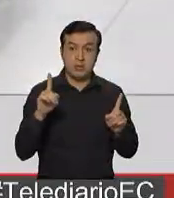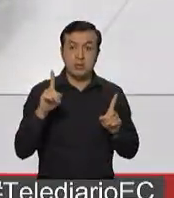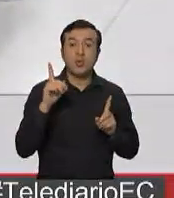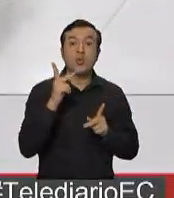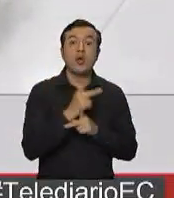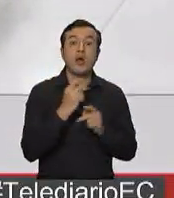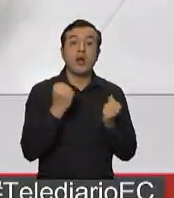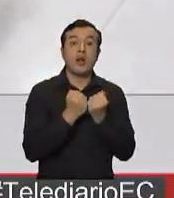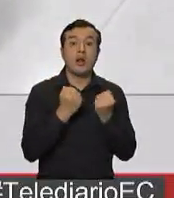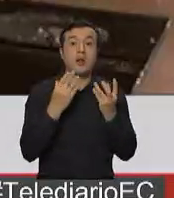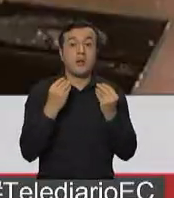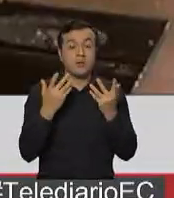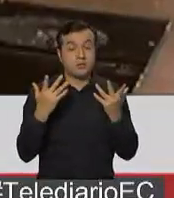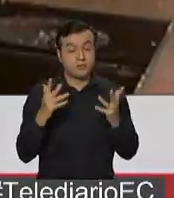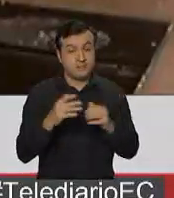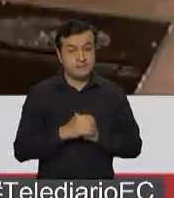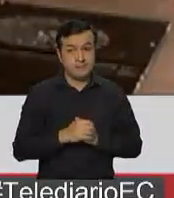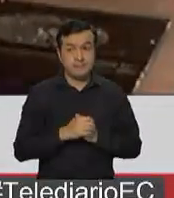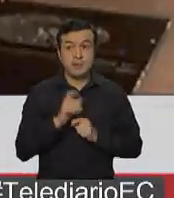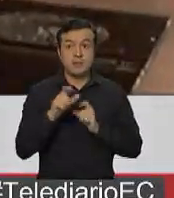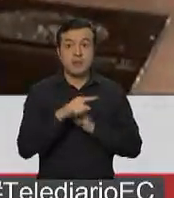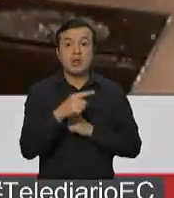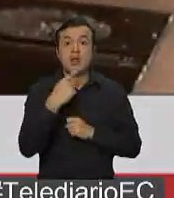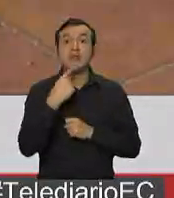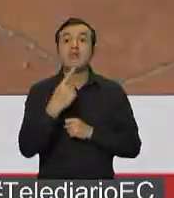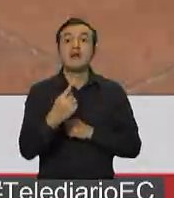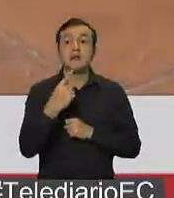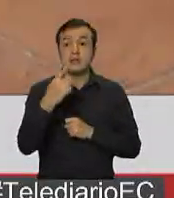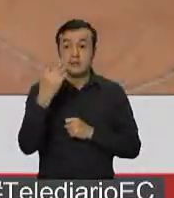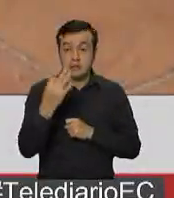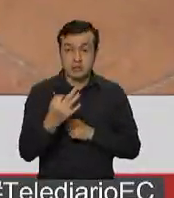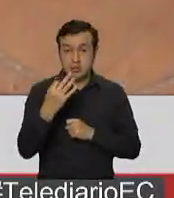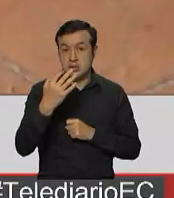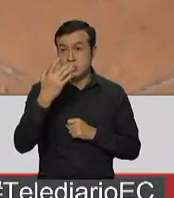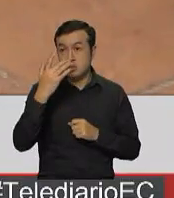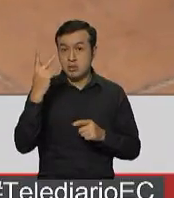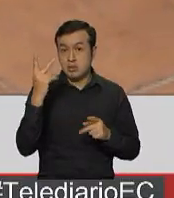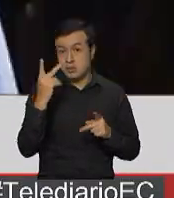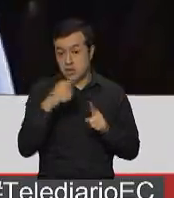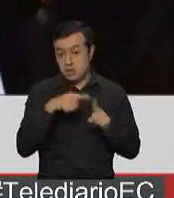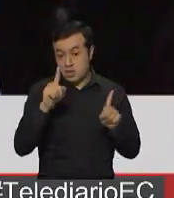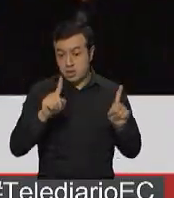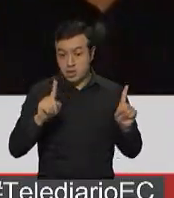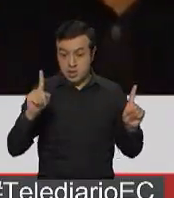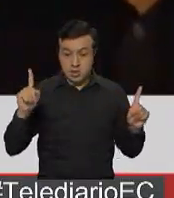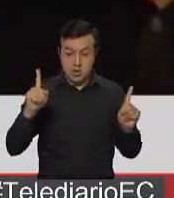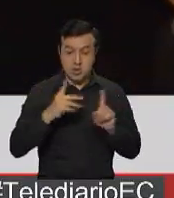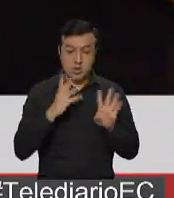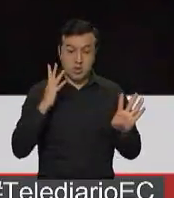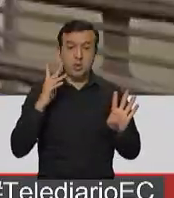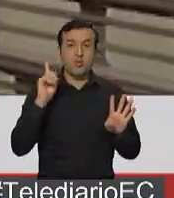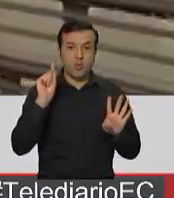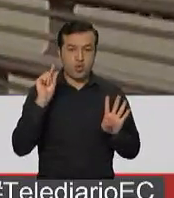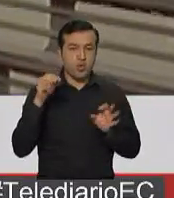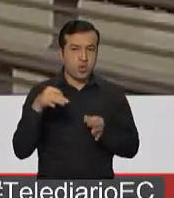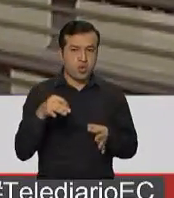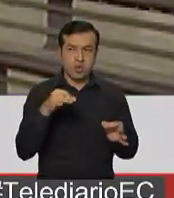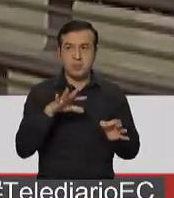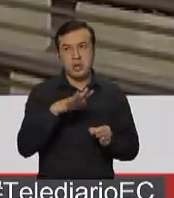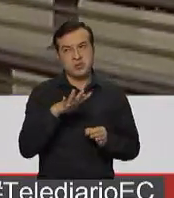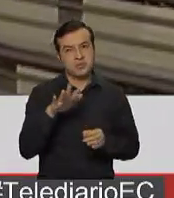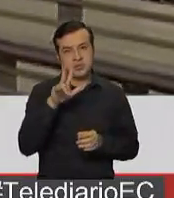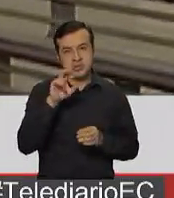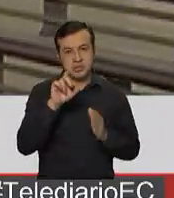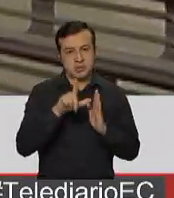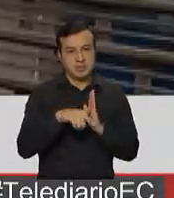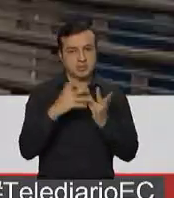evitar aglomeraciones. Sin embargo, los usuarios señalan que debido a estas mismas medidas, el servicio tarda un poco más. Aproximadamente